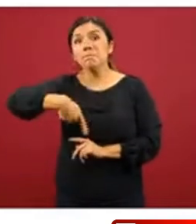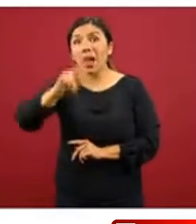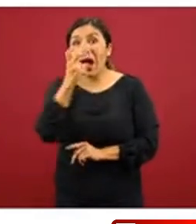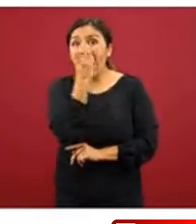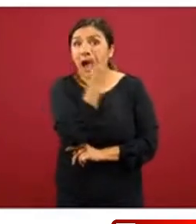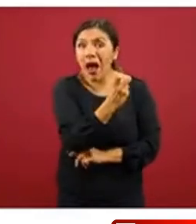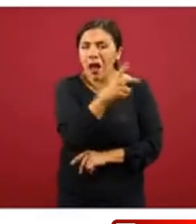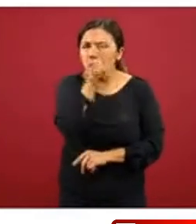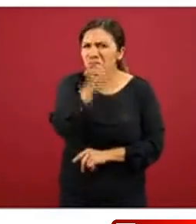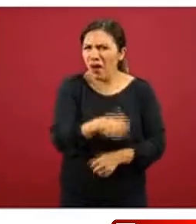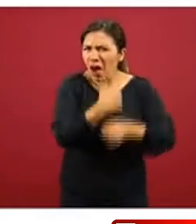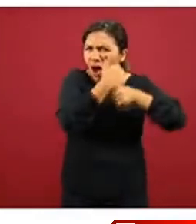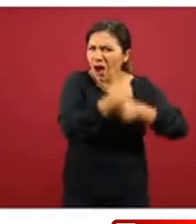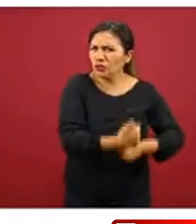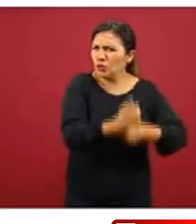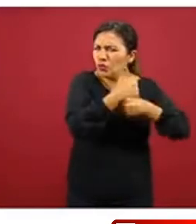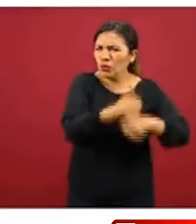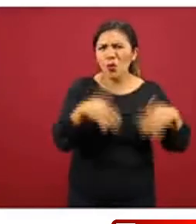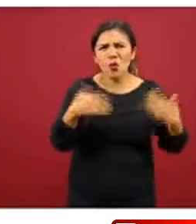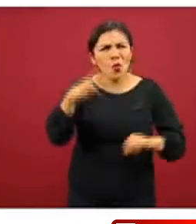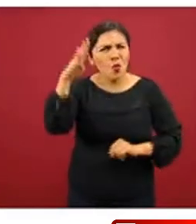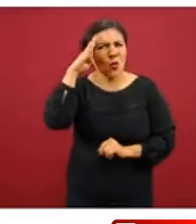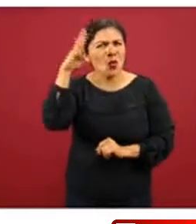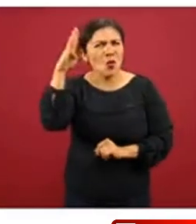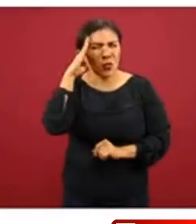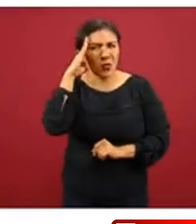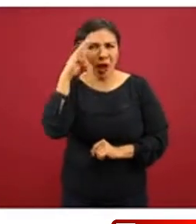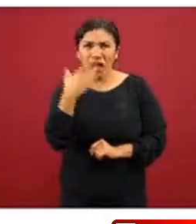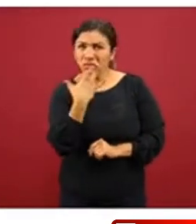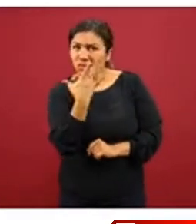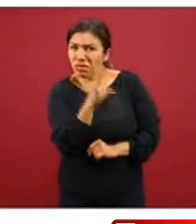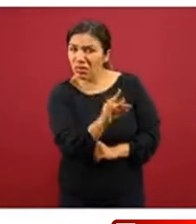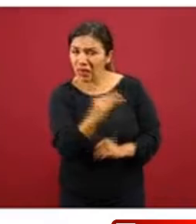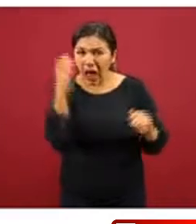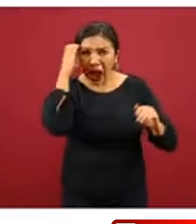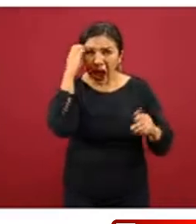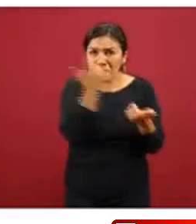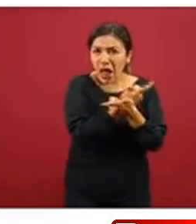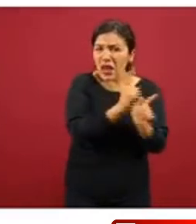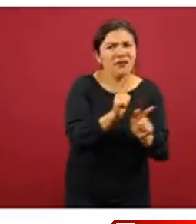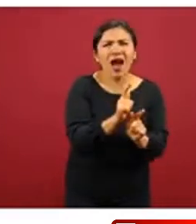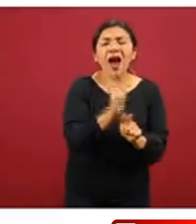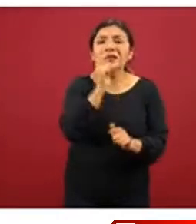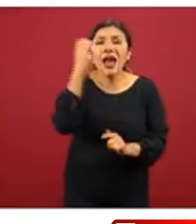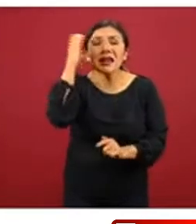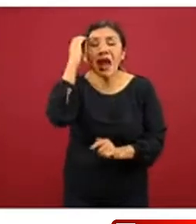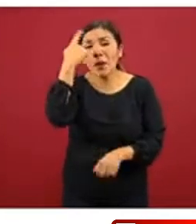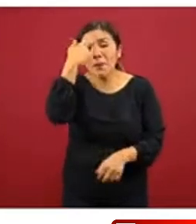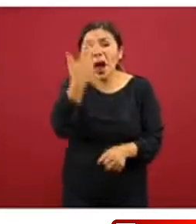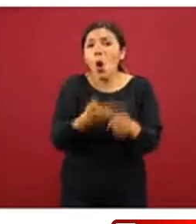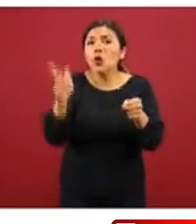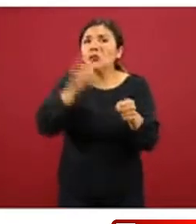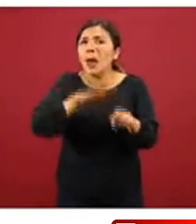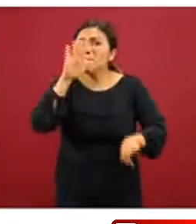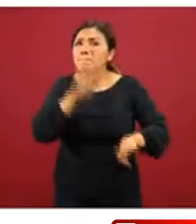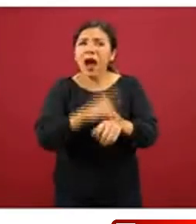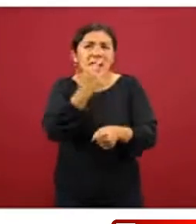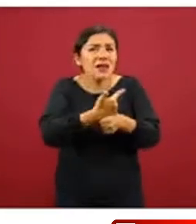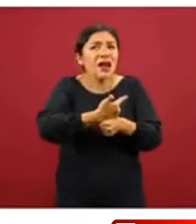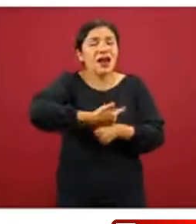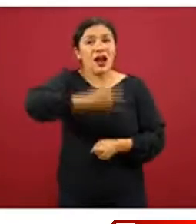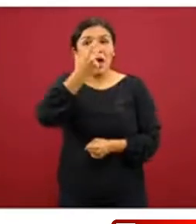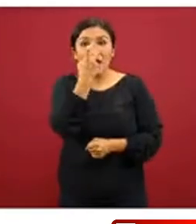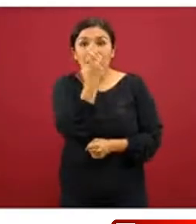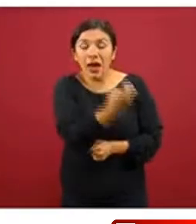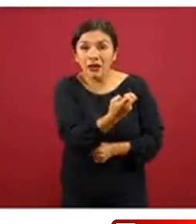fue un drama impresionante. Y no era cualquier tipo de cama, eran camas de hospitales de alta complejidad.